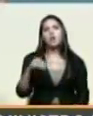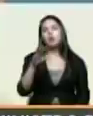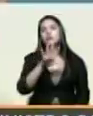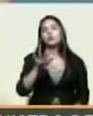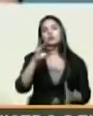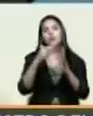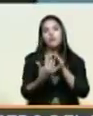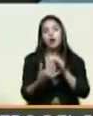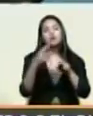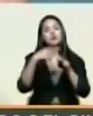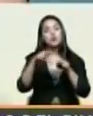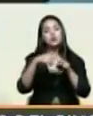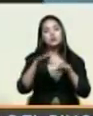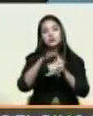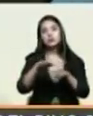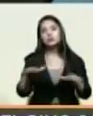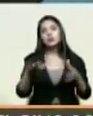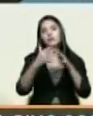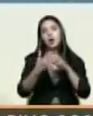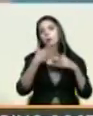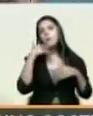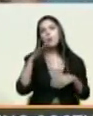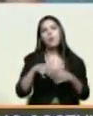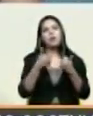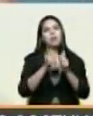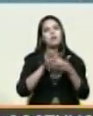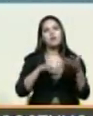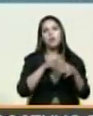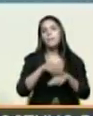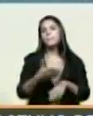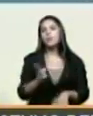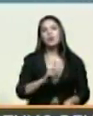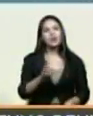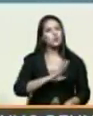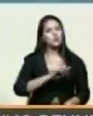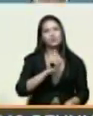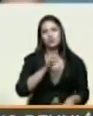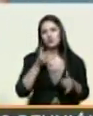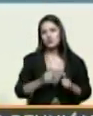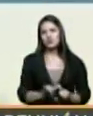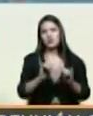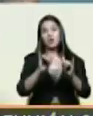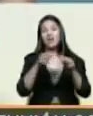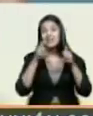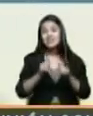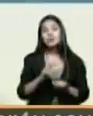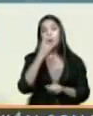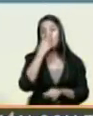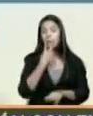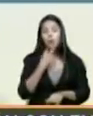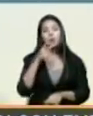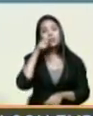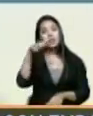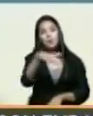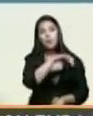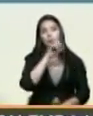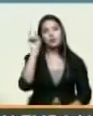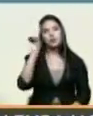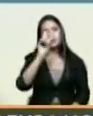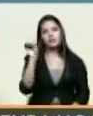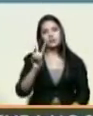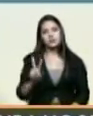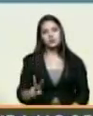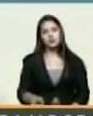nuestros barrios y los niños de nuestros barrios mueren en la violencia, porque no son sus hijos, son los hijos pobres del pueblo de